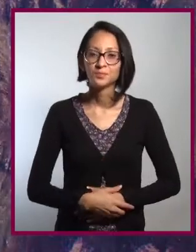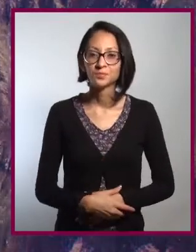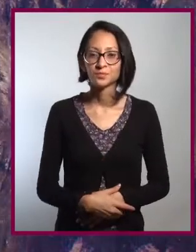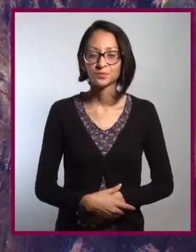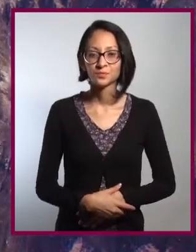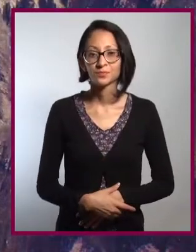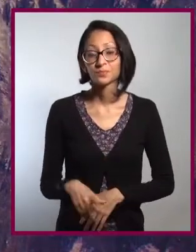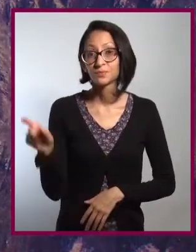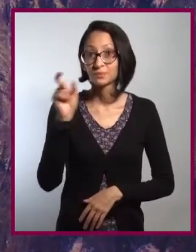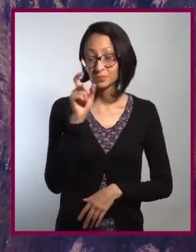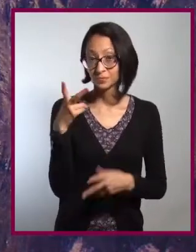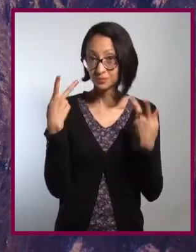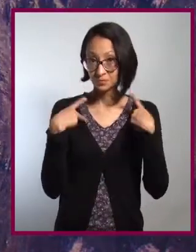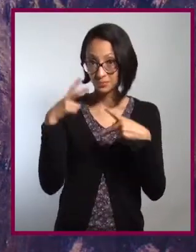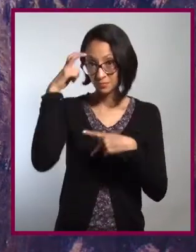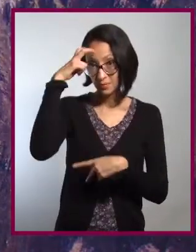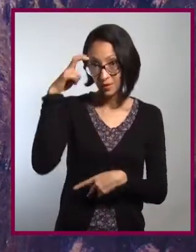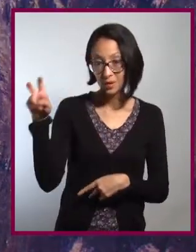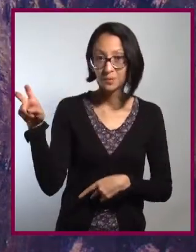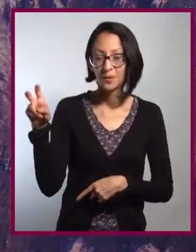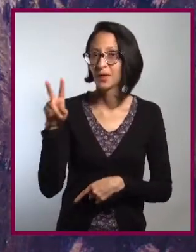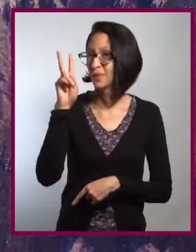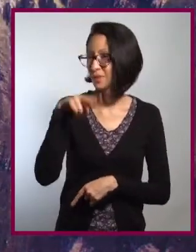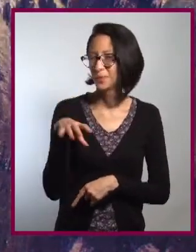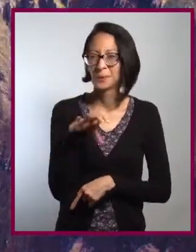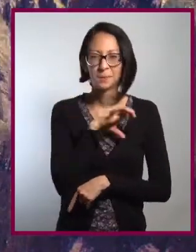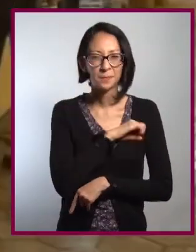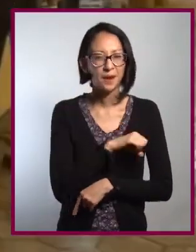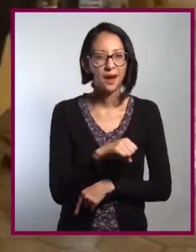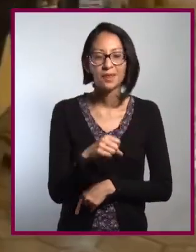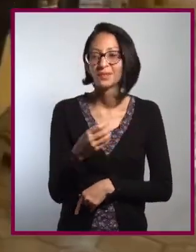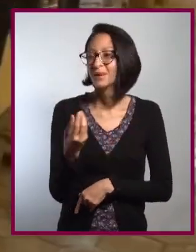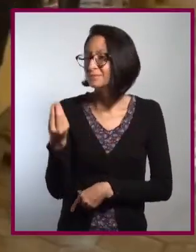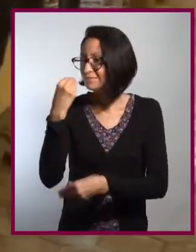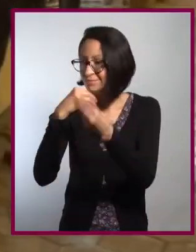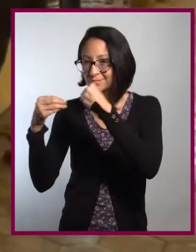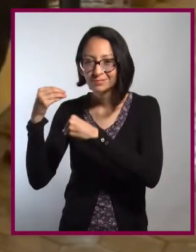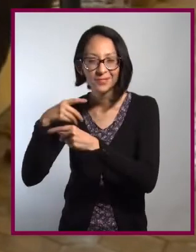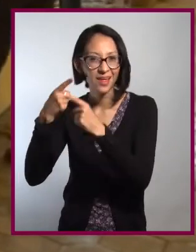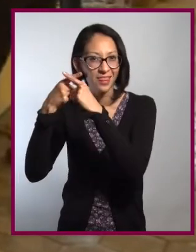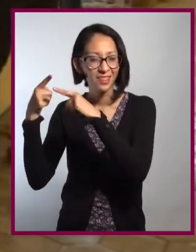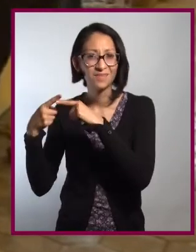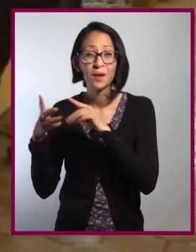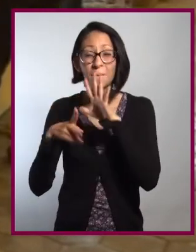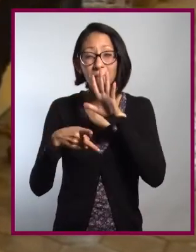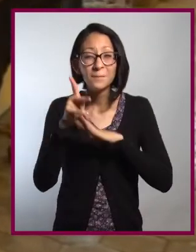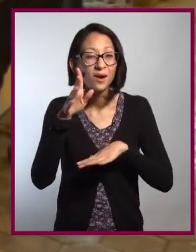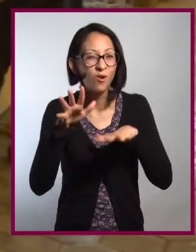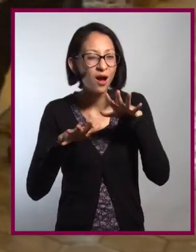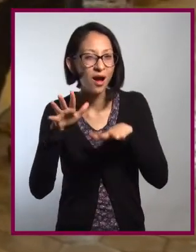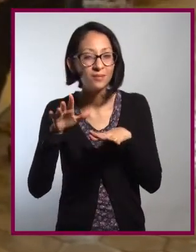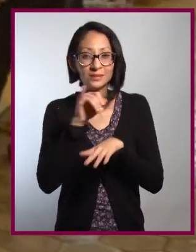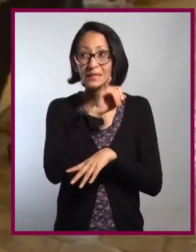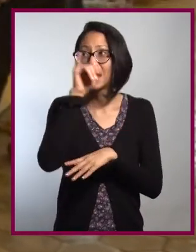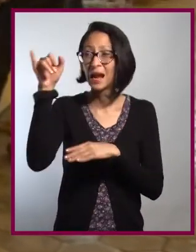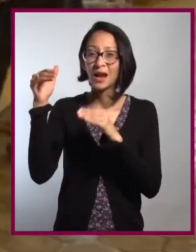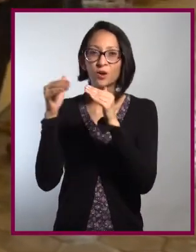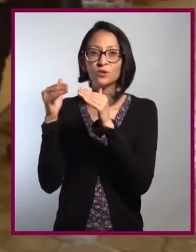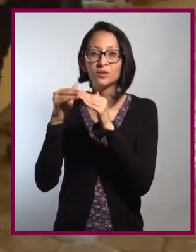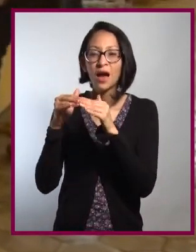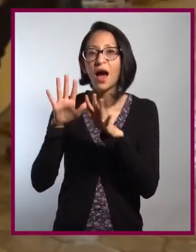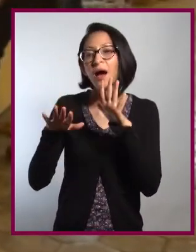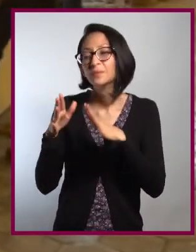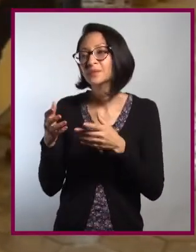Cuando viajamos, nos encanta probar de todo, pero por estar lejos de casa, comeremos en lugares que